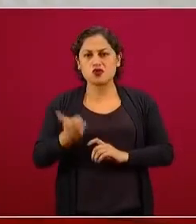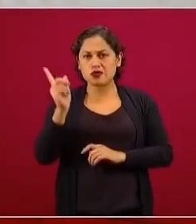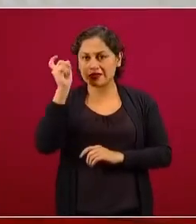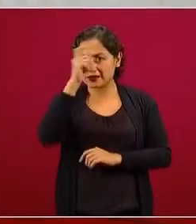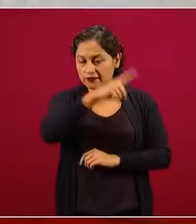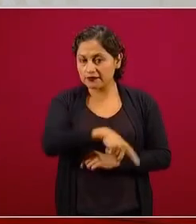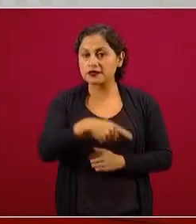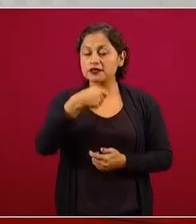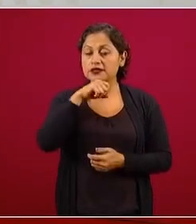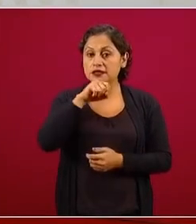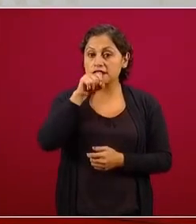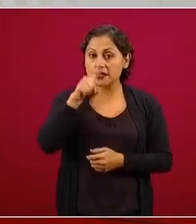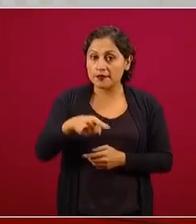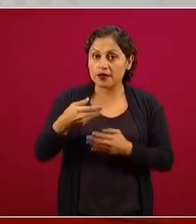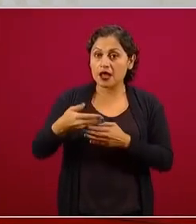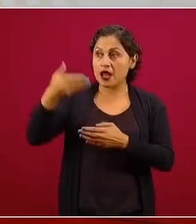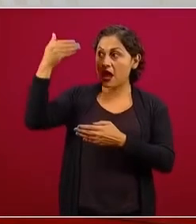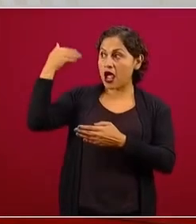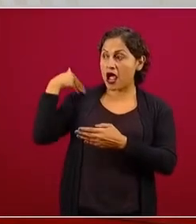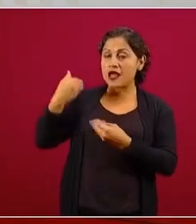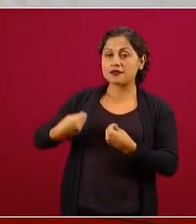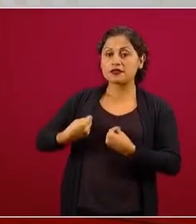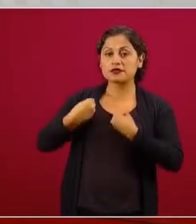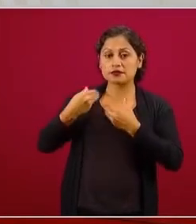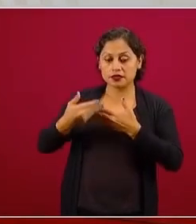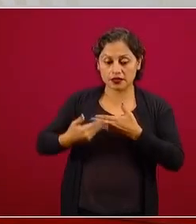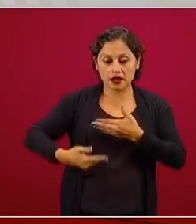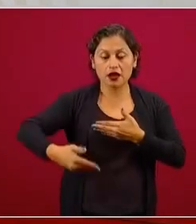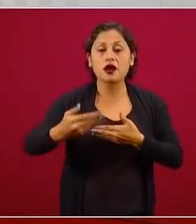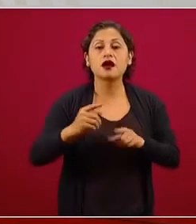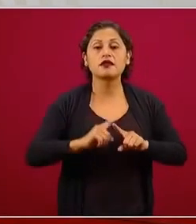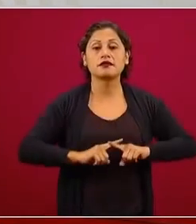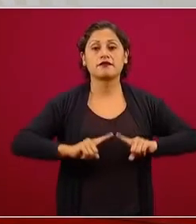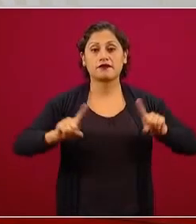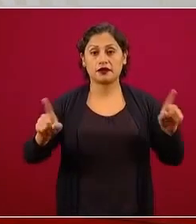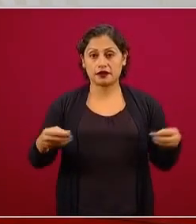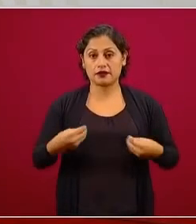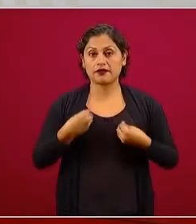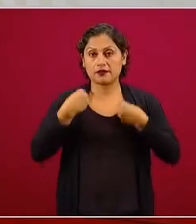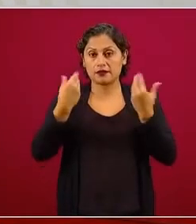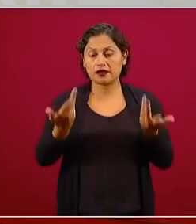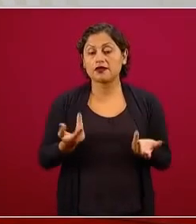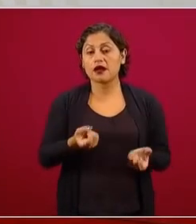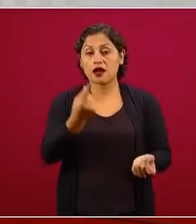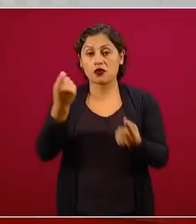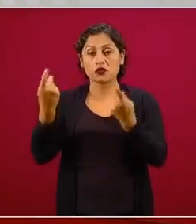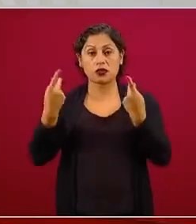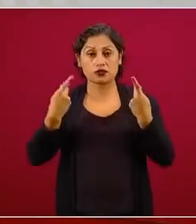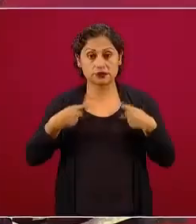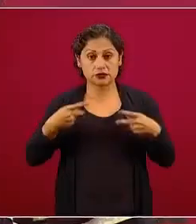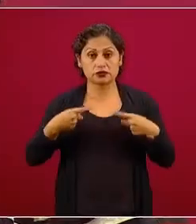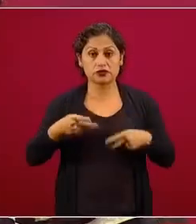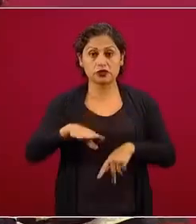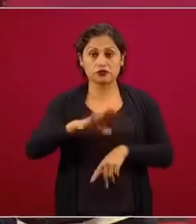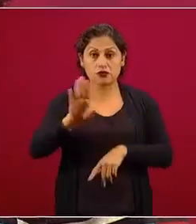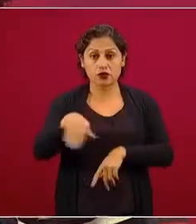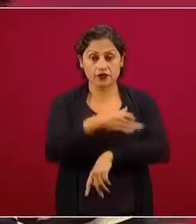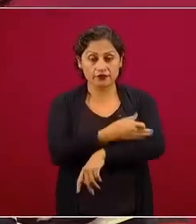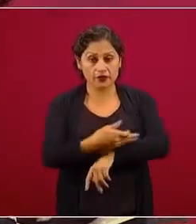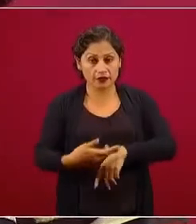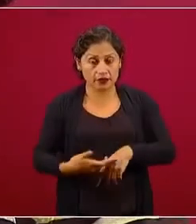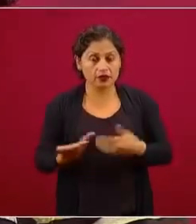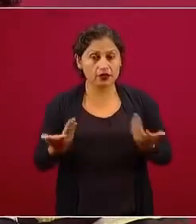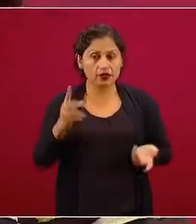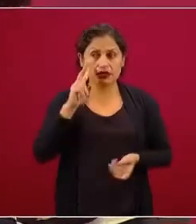también marcan un antes y un después para quien vive la pérdida de alguna persona cercana o no a ella.